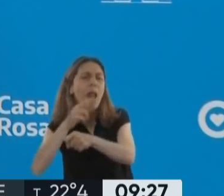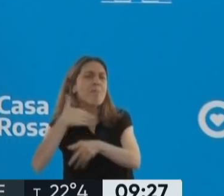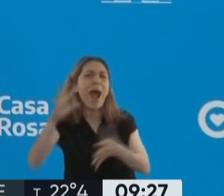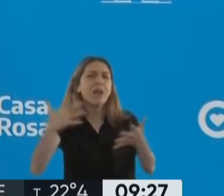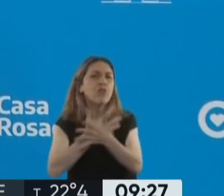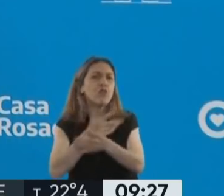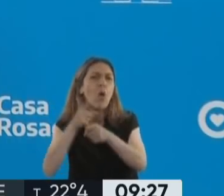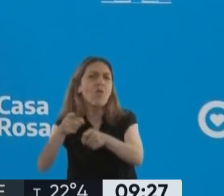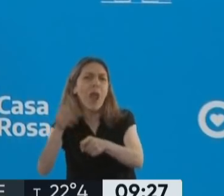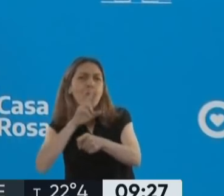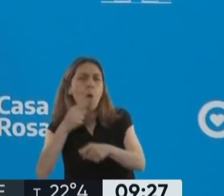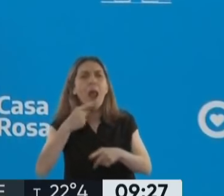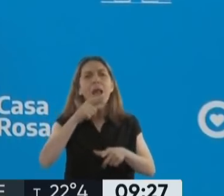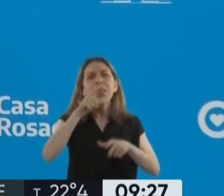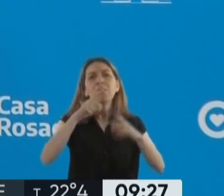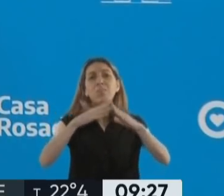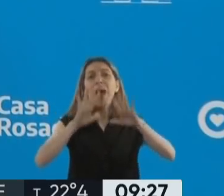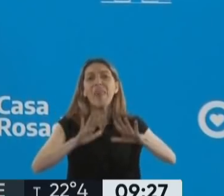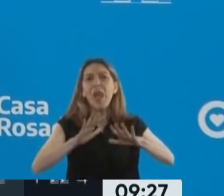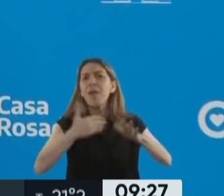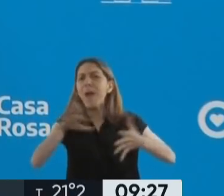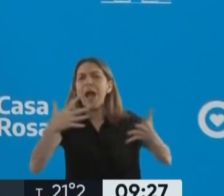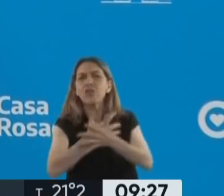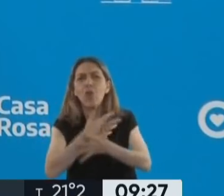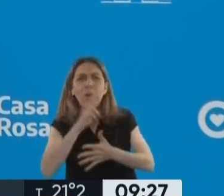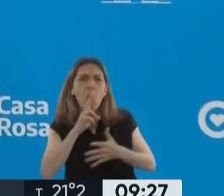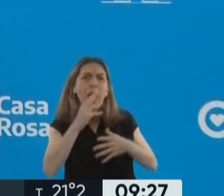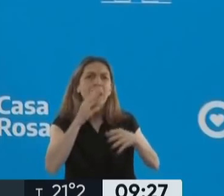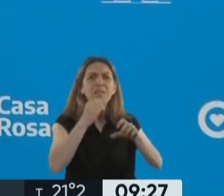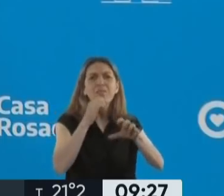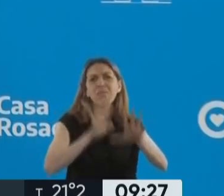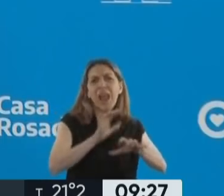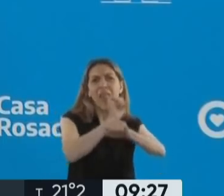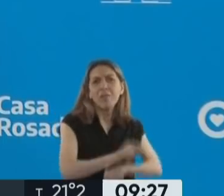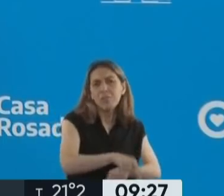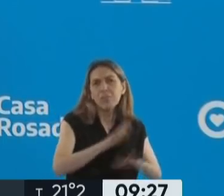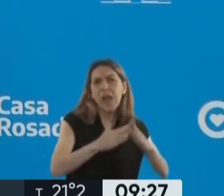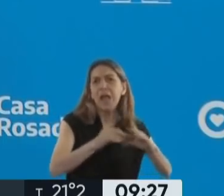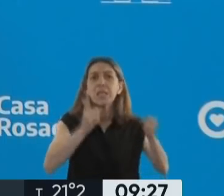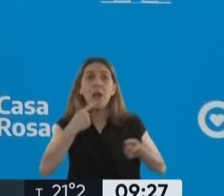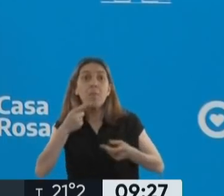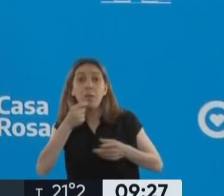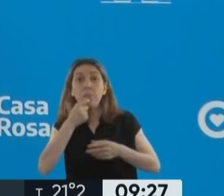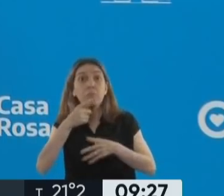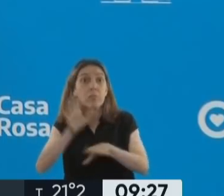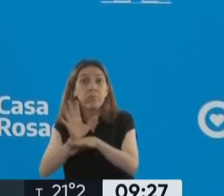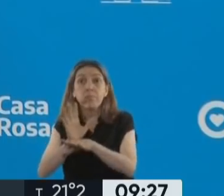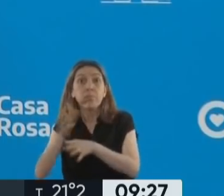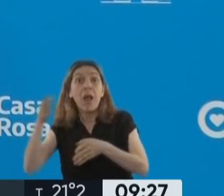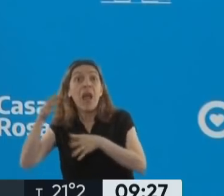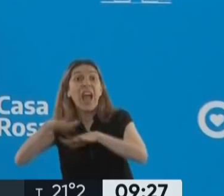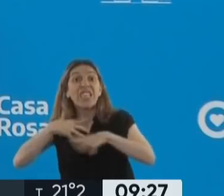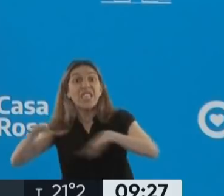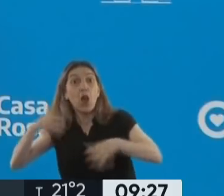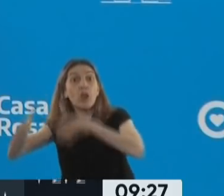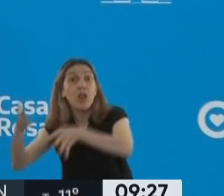de la pandemia, porque se tuvieron que quedar en su casa, porque son las que tienen más trabajos informales, porque la no presencialidad en las escuelas recargó las tareas de cuidado en